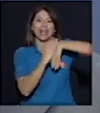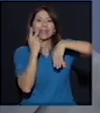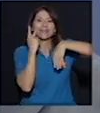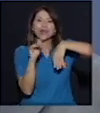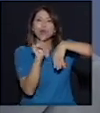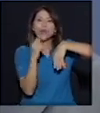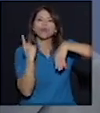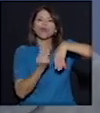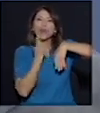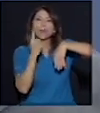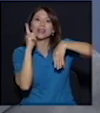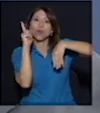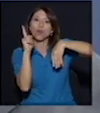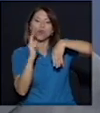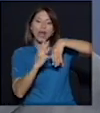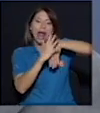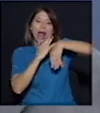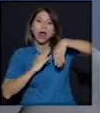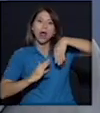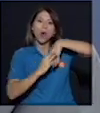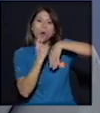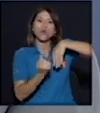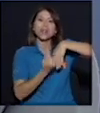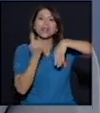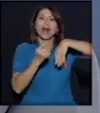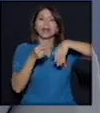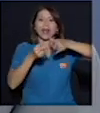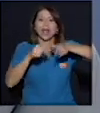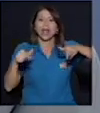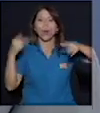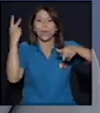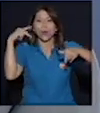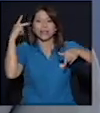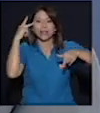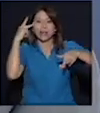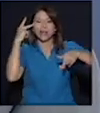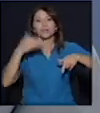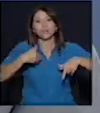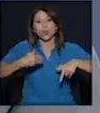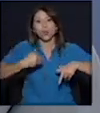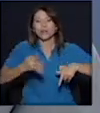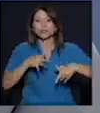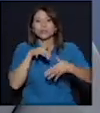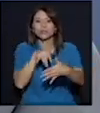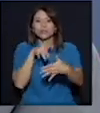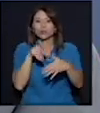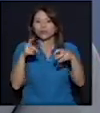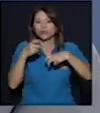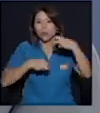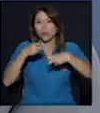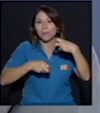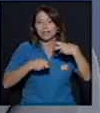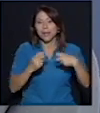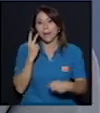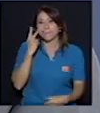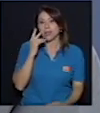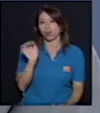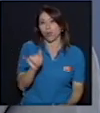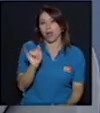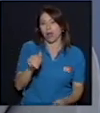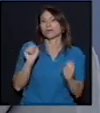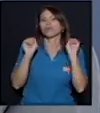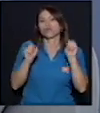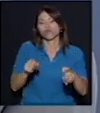unidad geopolítica cuando se está estudiando estos problemas. Y entonces, viéndola así, podemos entender la